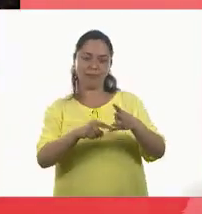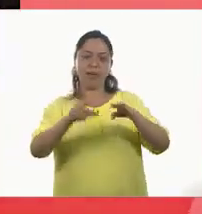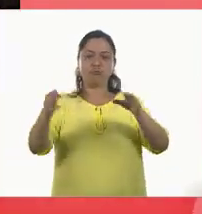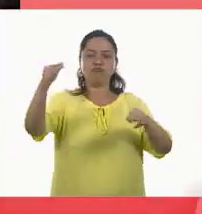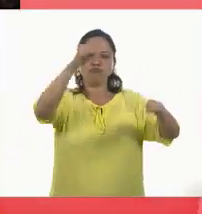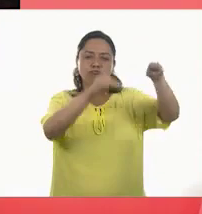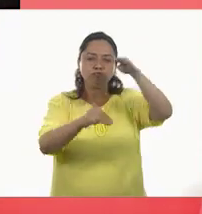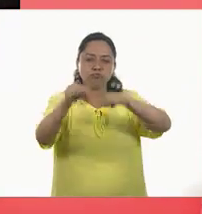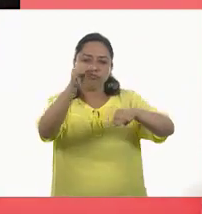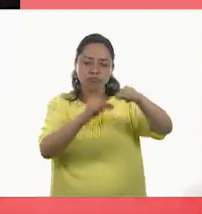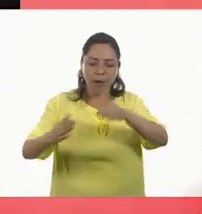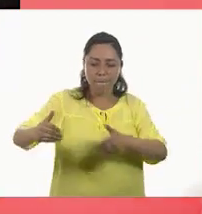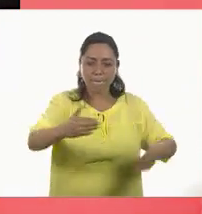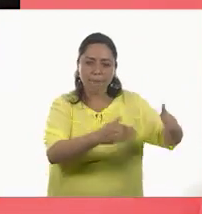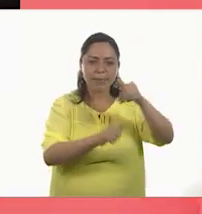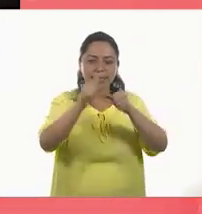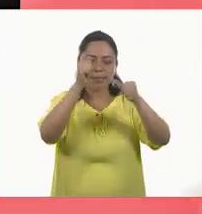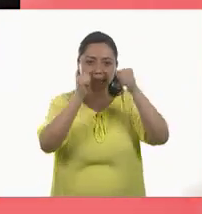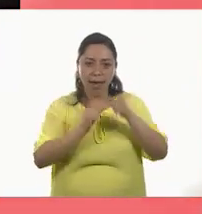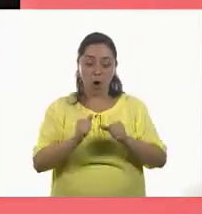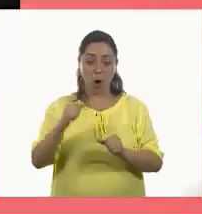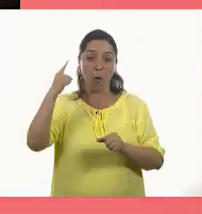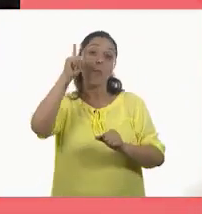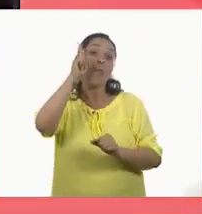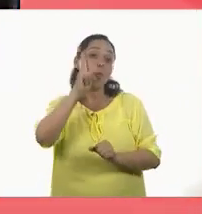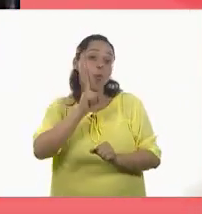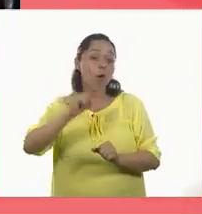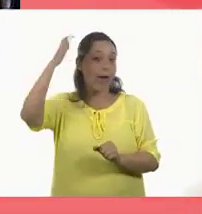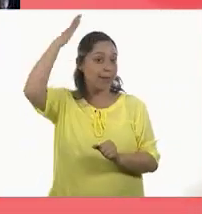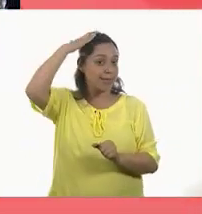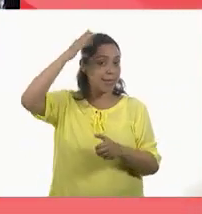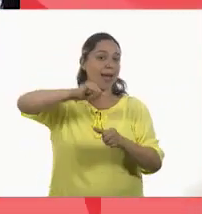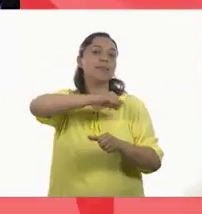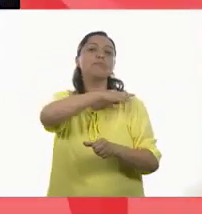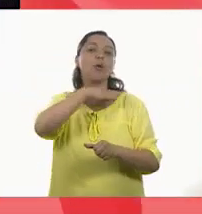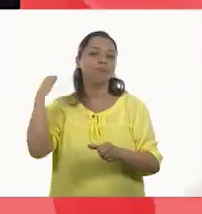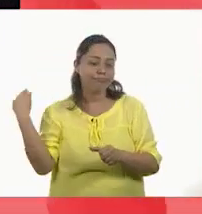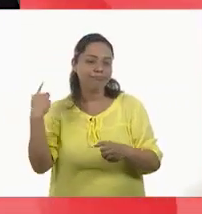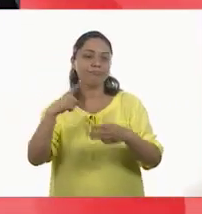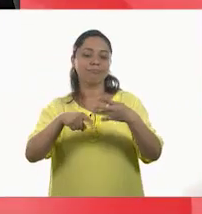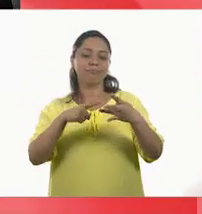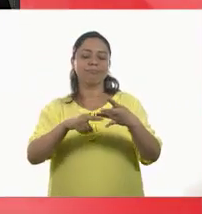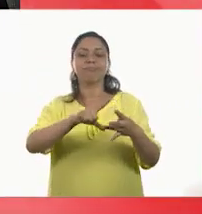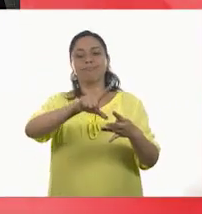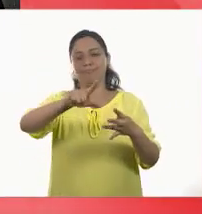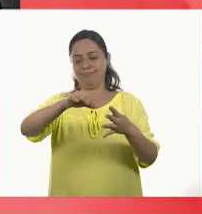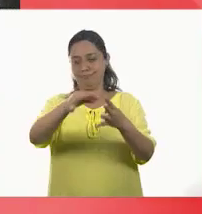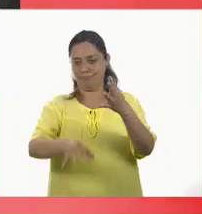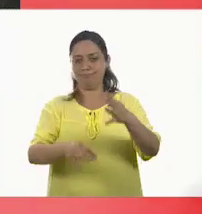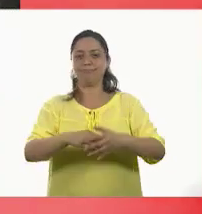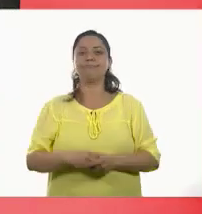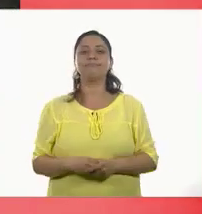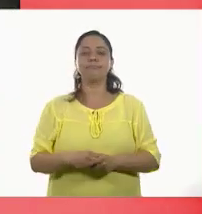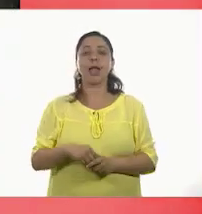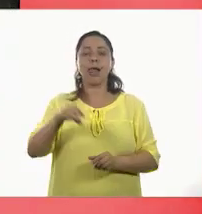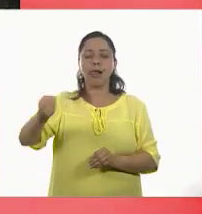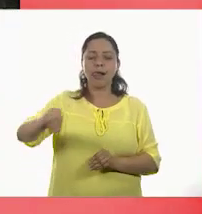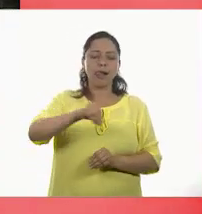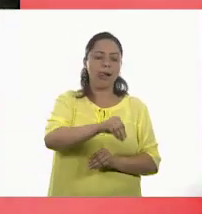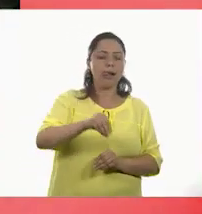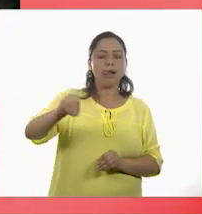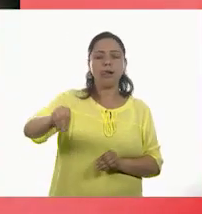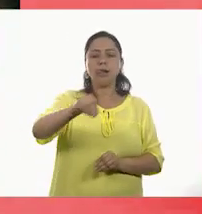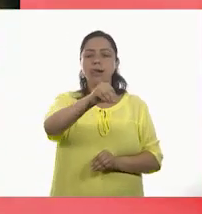Mujer sin Cabeza y la Gran Bóveda Celeste. Se pueden recorrer a través de andadores que permiten ver las